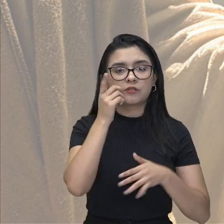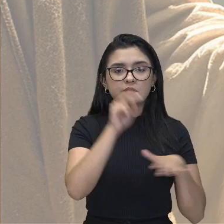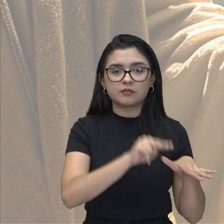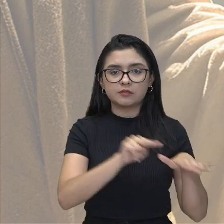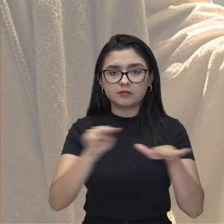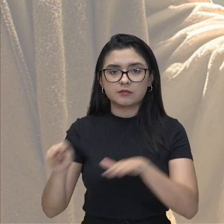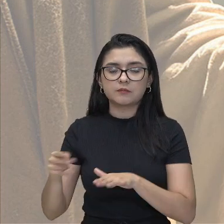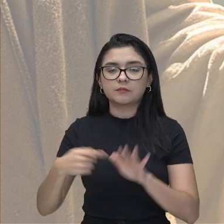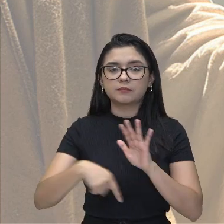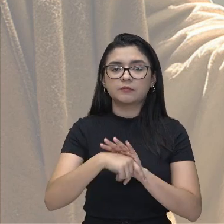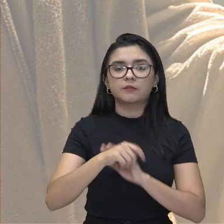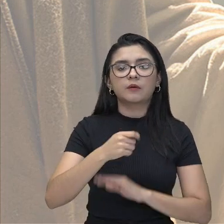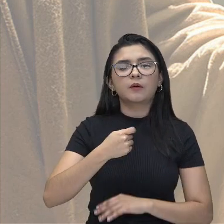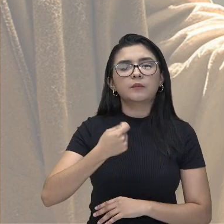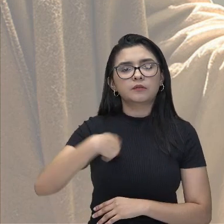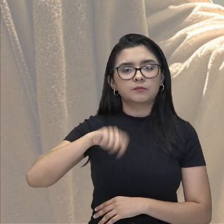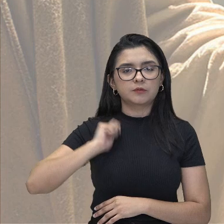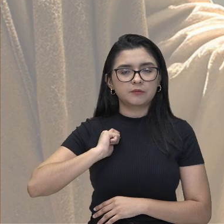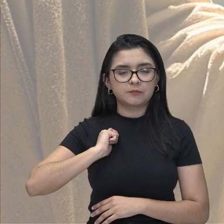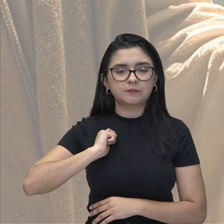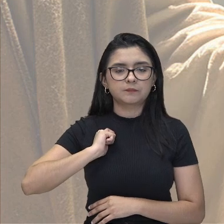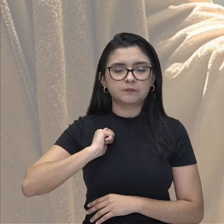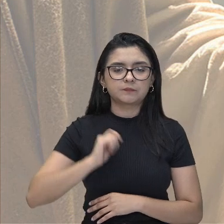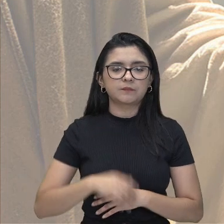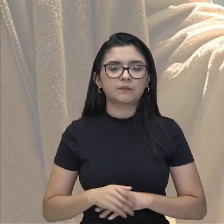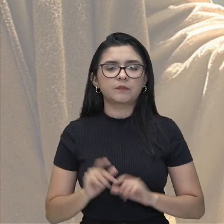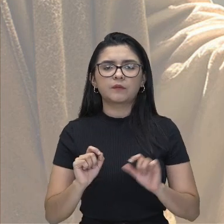Mara espol